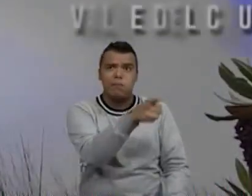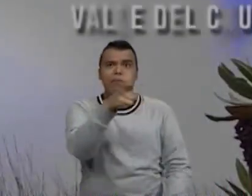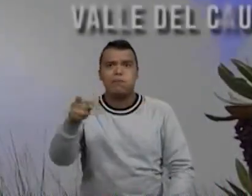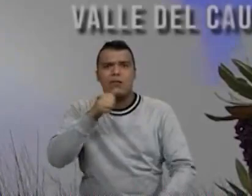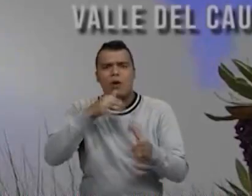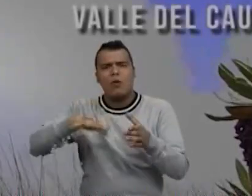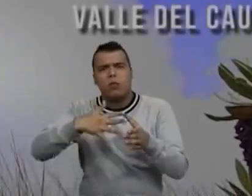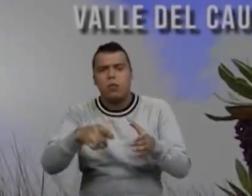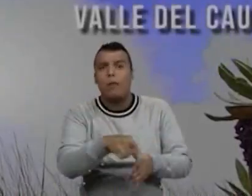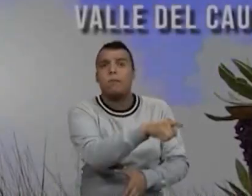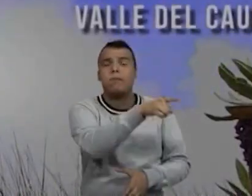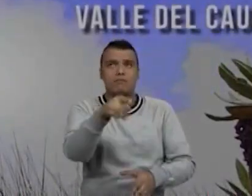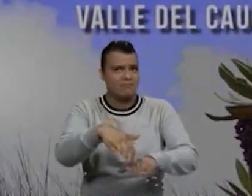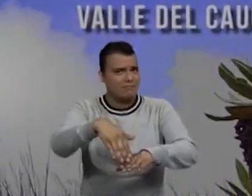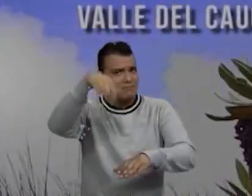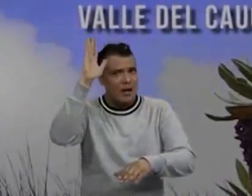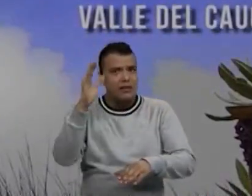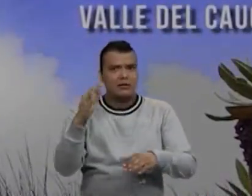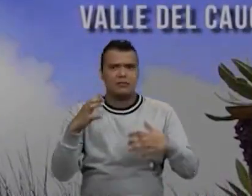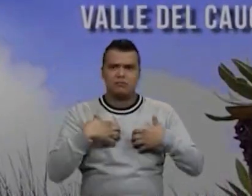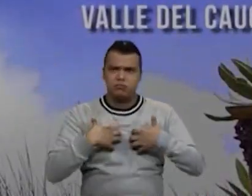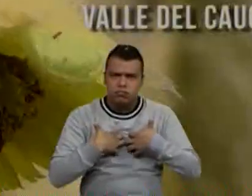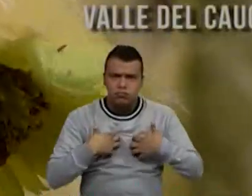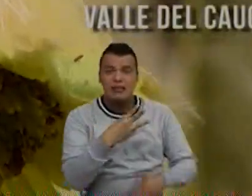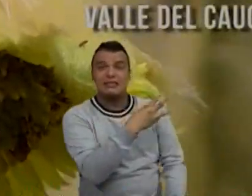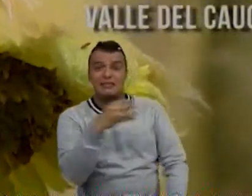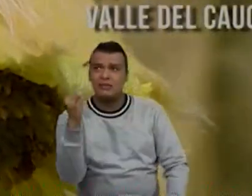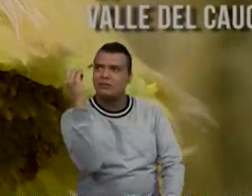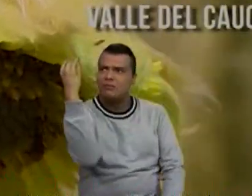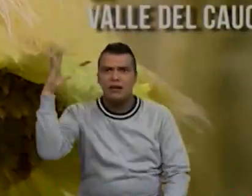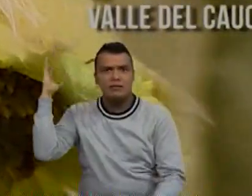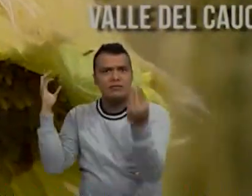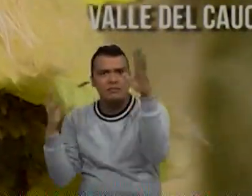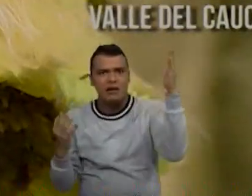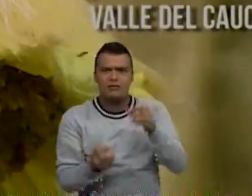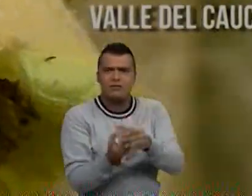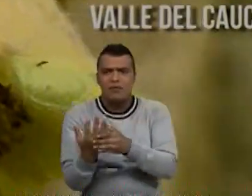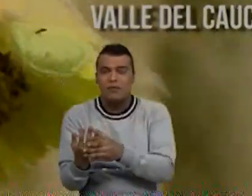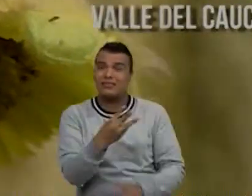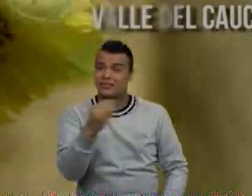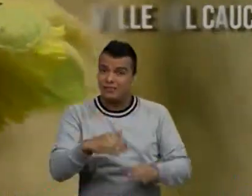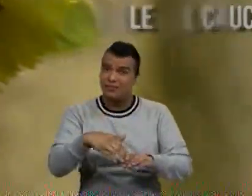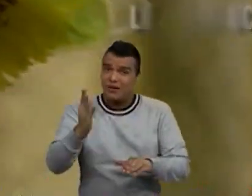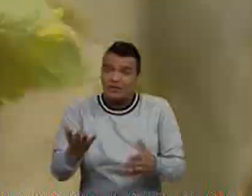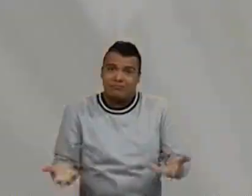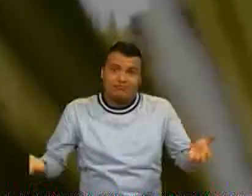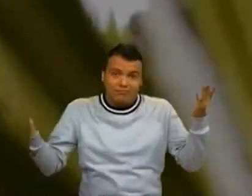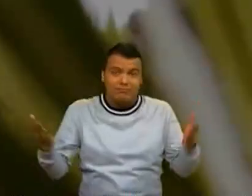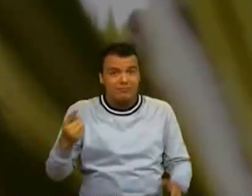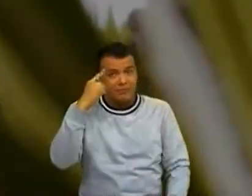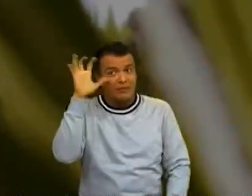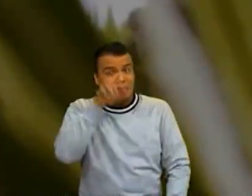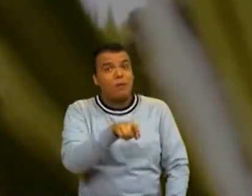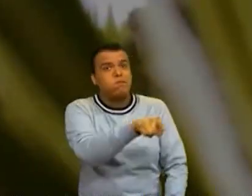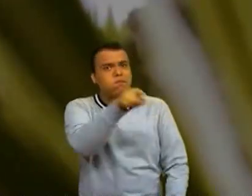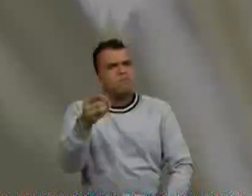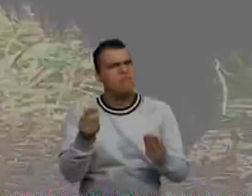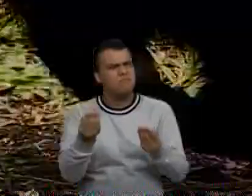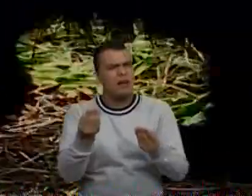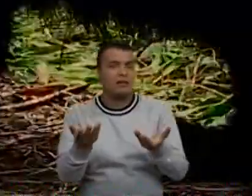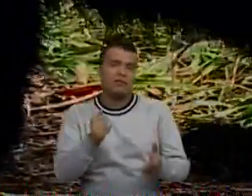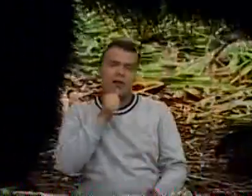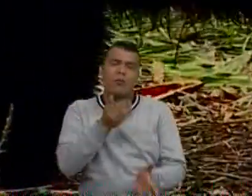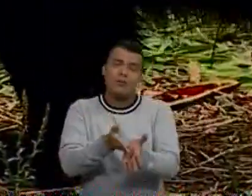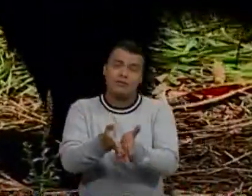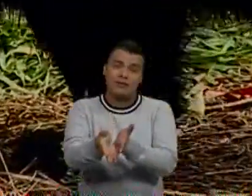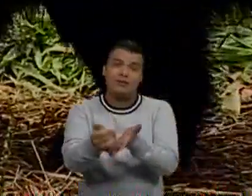1 millón de habitantes, que son casa de humedales y lagunas, donde habitan 300 especies de flora y 13 especies